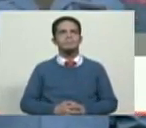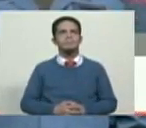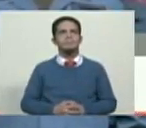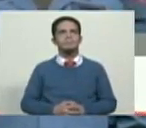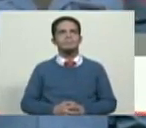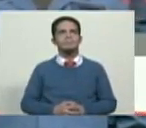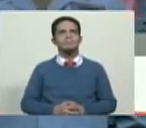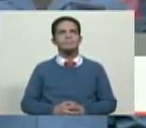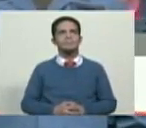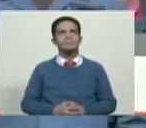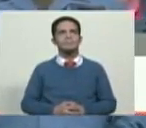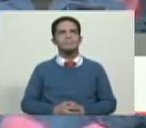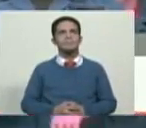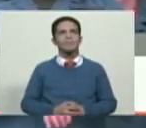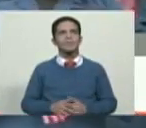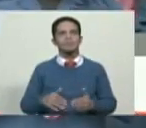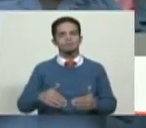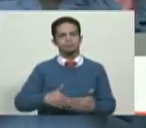Está amaneciendo.